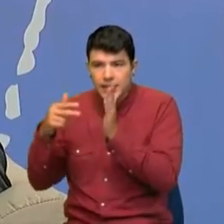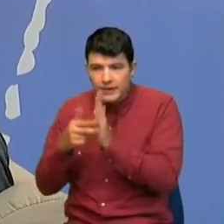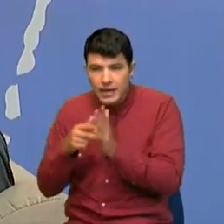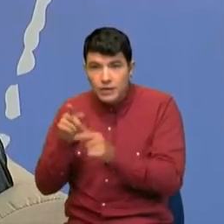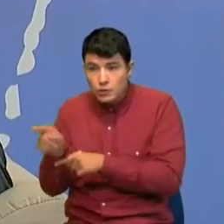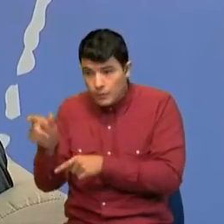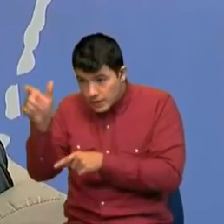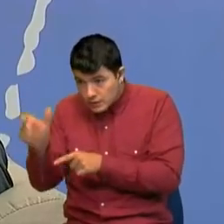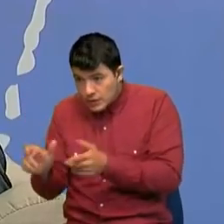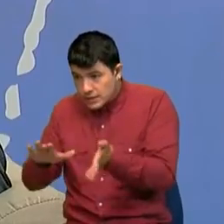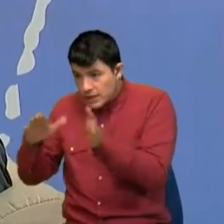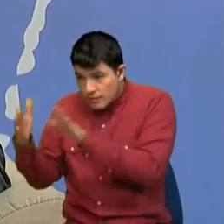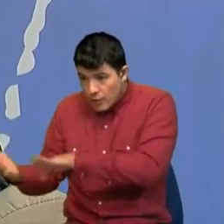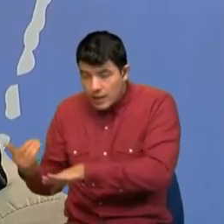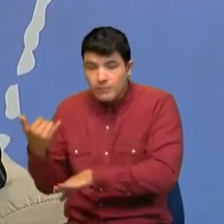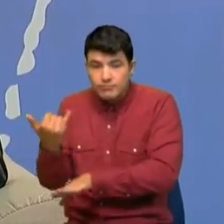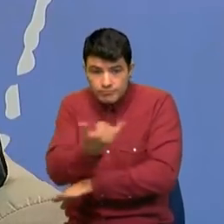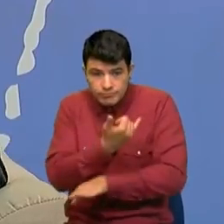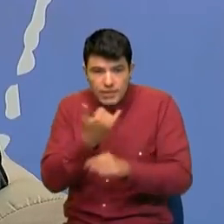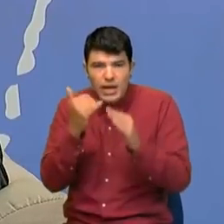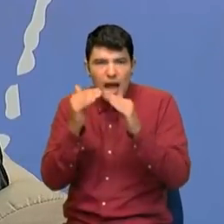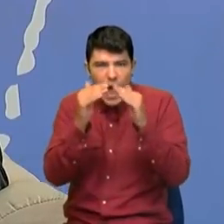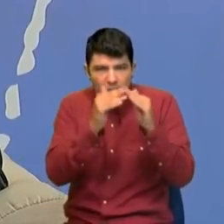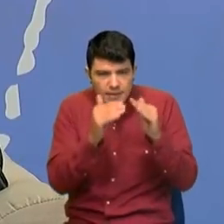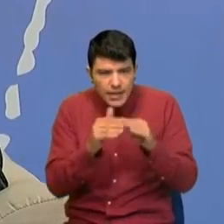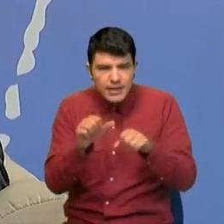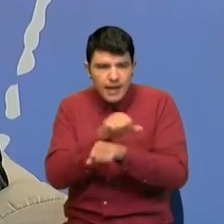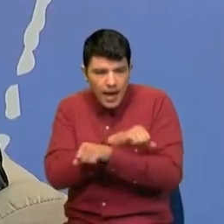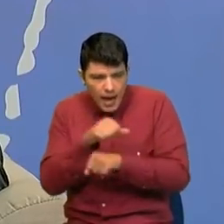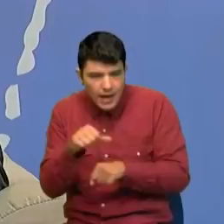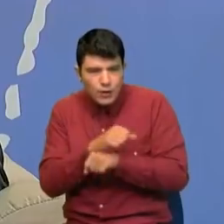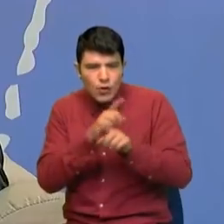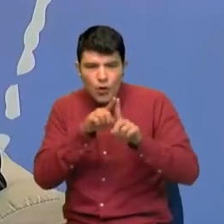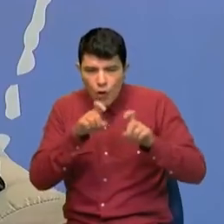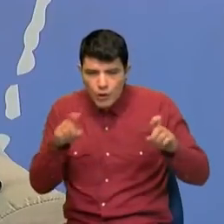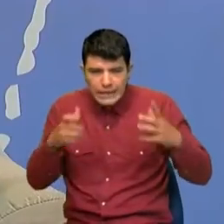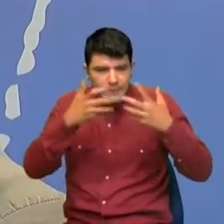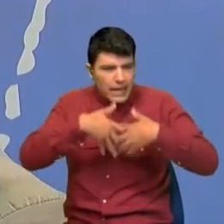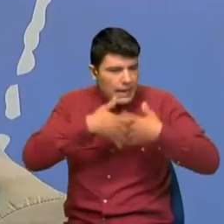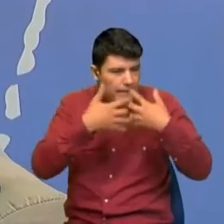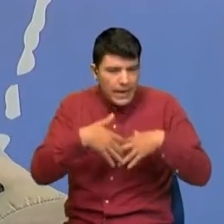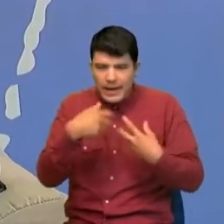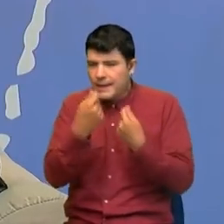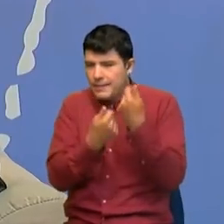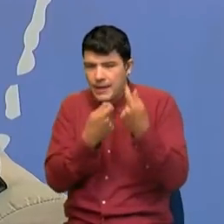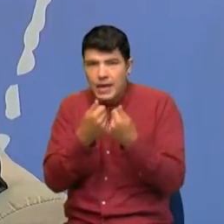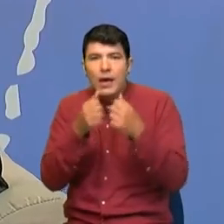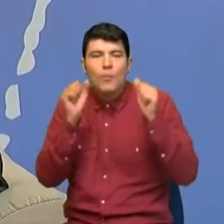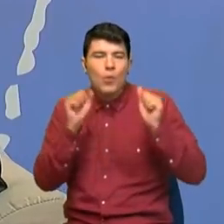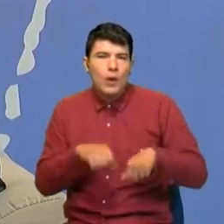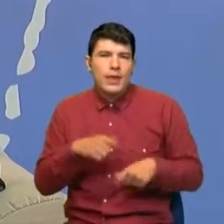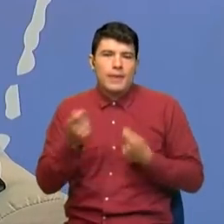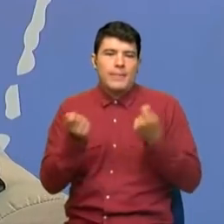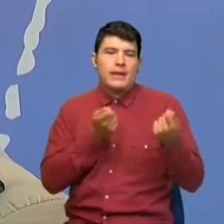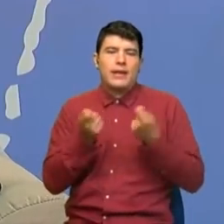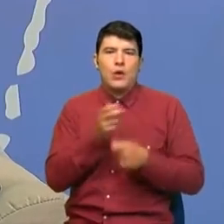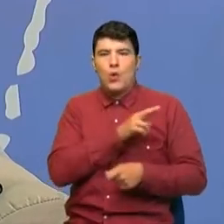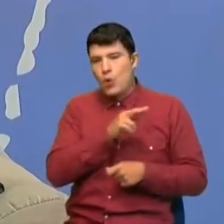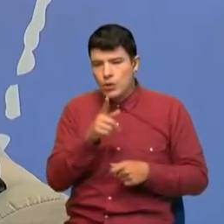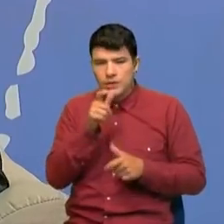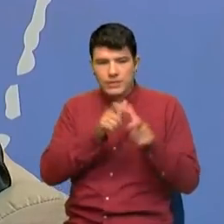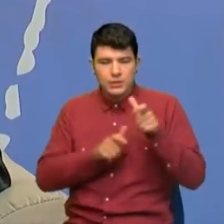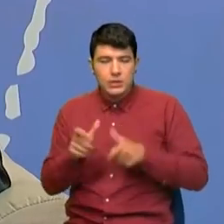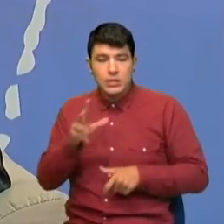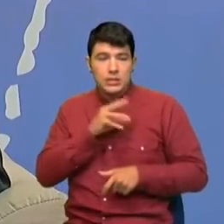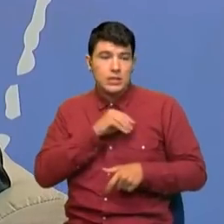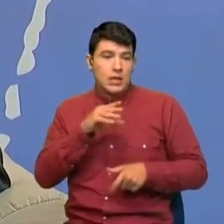bienes o de obligaciones que la persona que falleció ha dejado, puedan pasar a manos de otras personas, ya sean para su